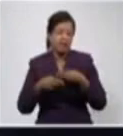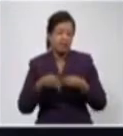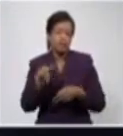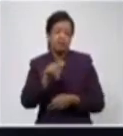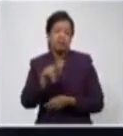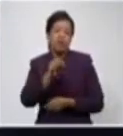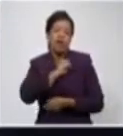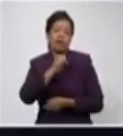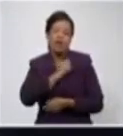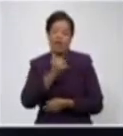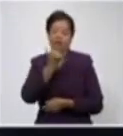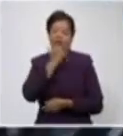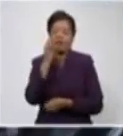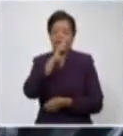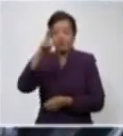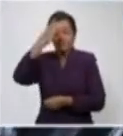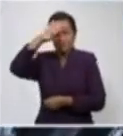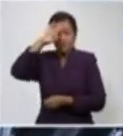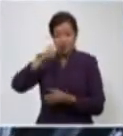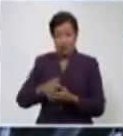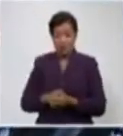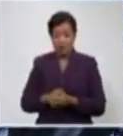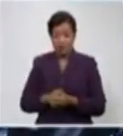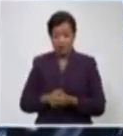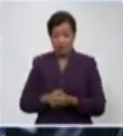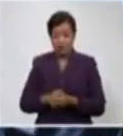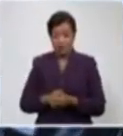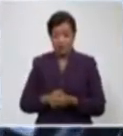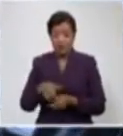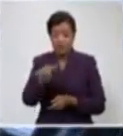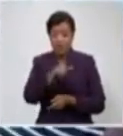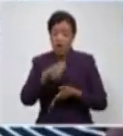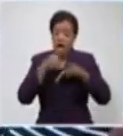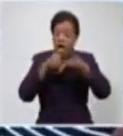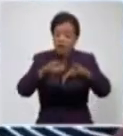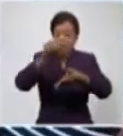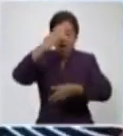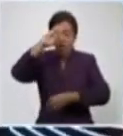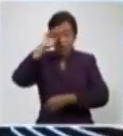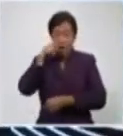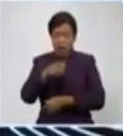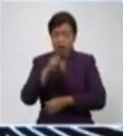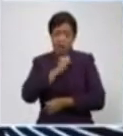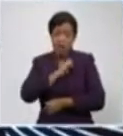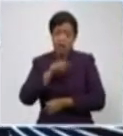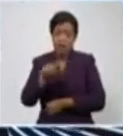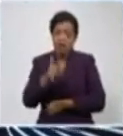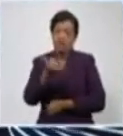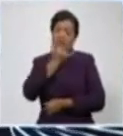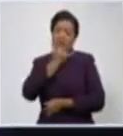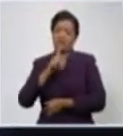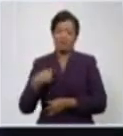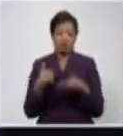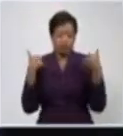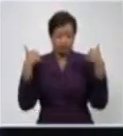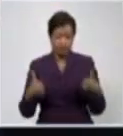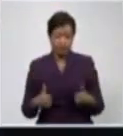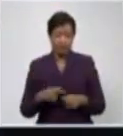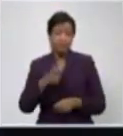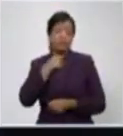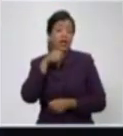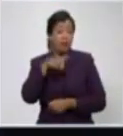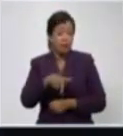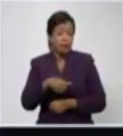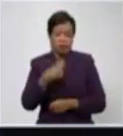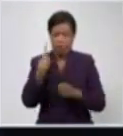bases de la revolución cubana, que en lugar de servir a los cubanos, mancilla nuestra dignidad. Ese es un ejemplo, pero